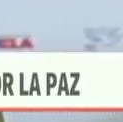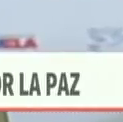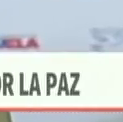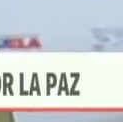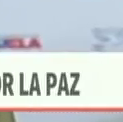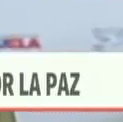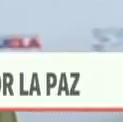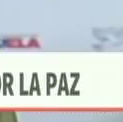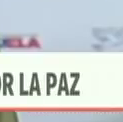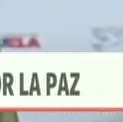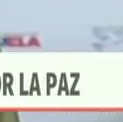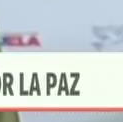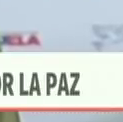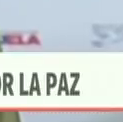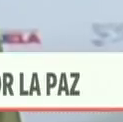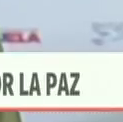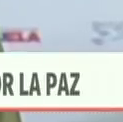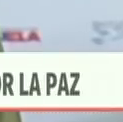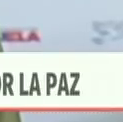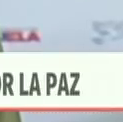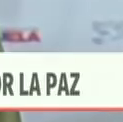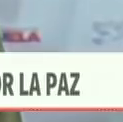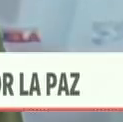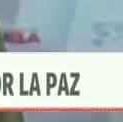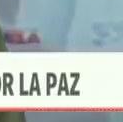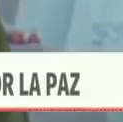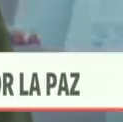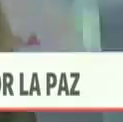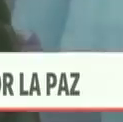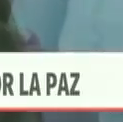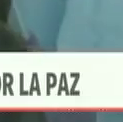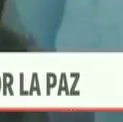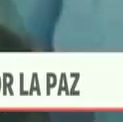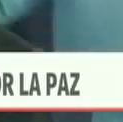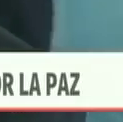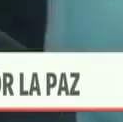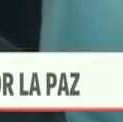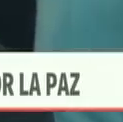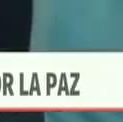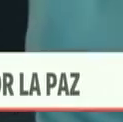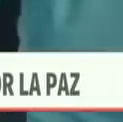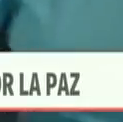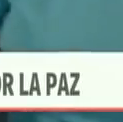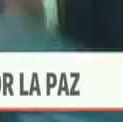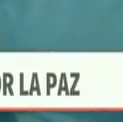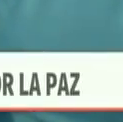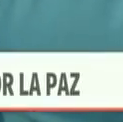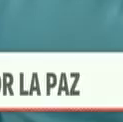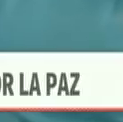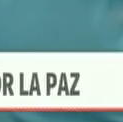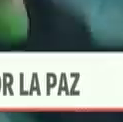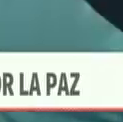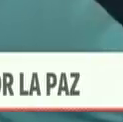Y siento en los cantos y en sus palabras la presencia de Dios entre nosotros.